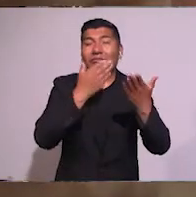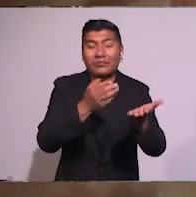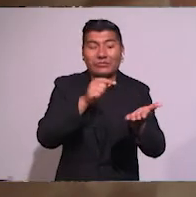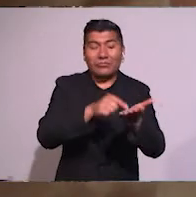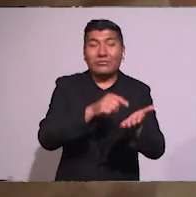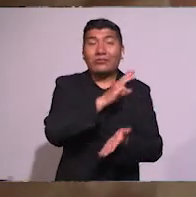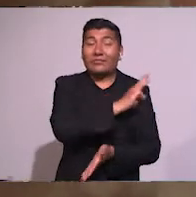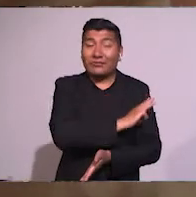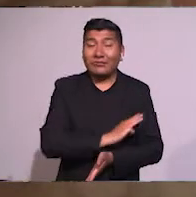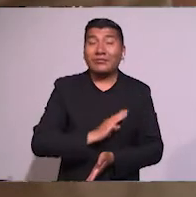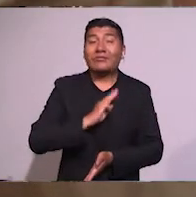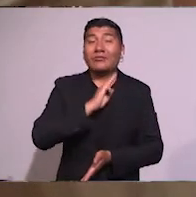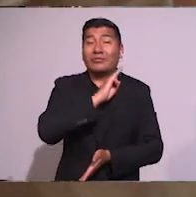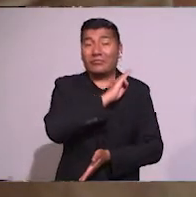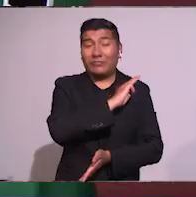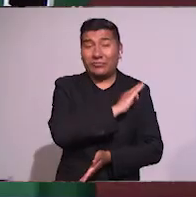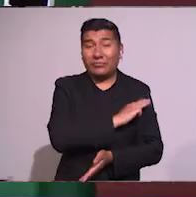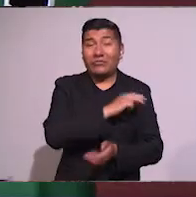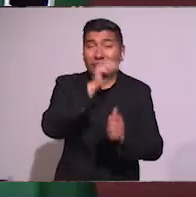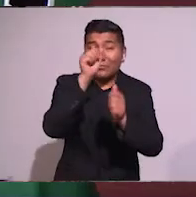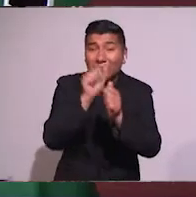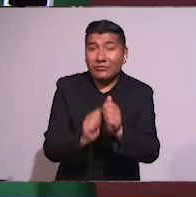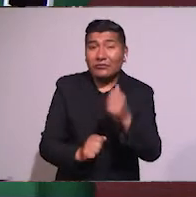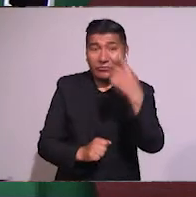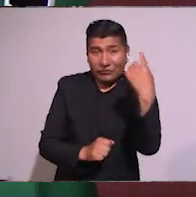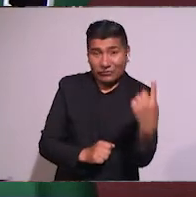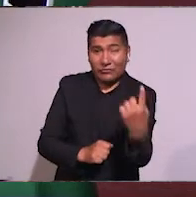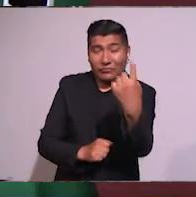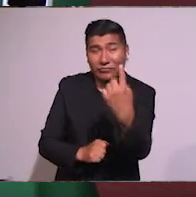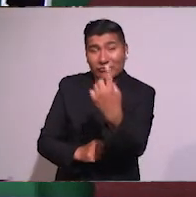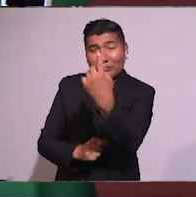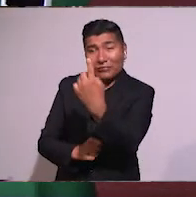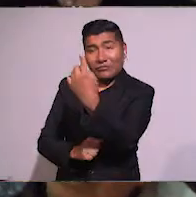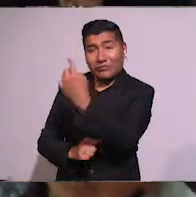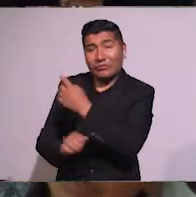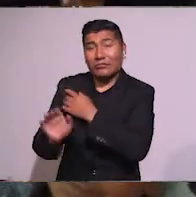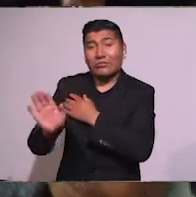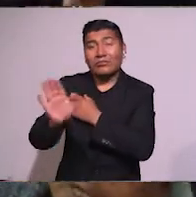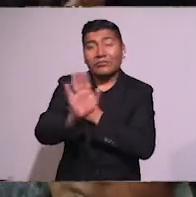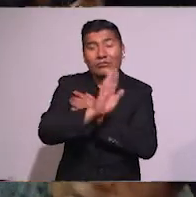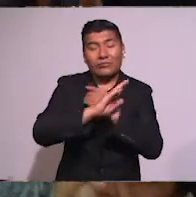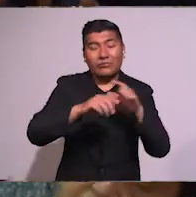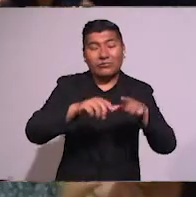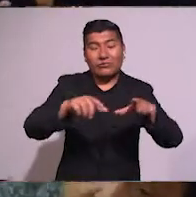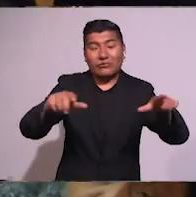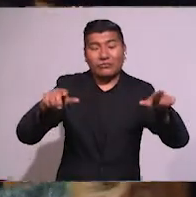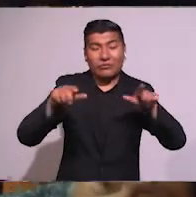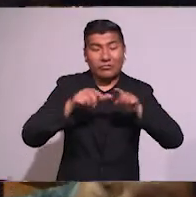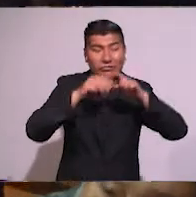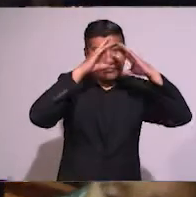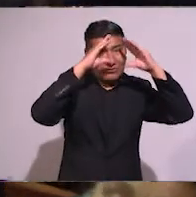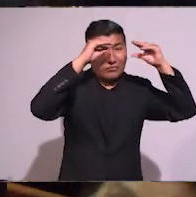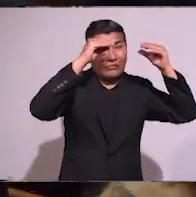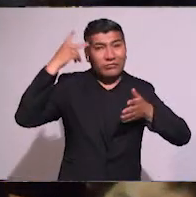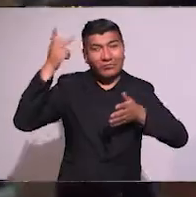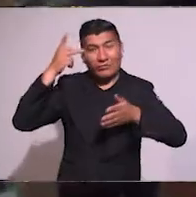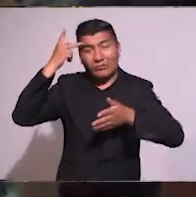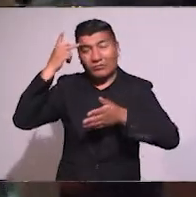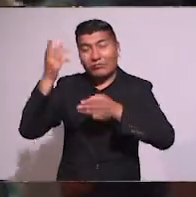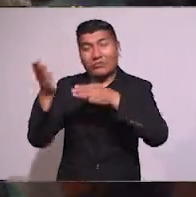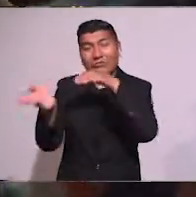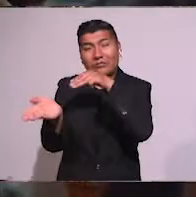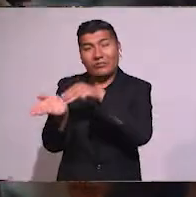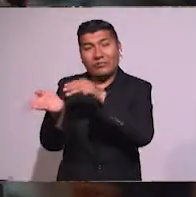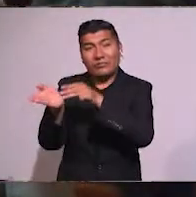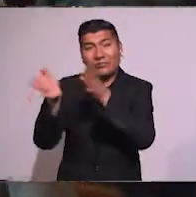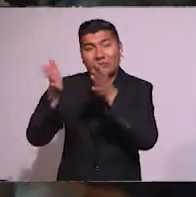misión de ser cada uno de nosotros, desde nuestra vocación, profesores, políticos,